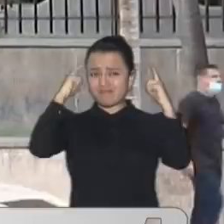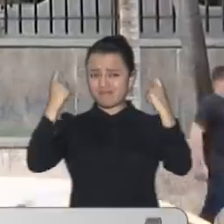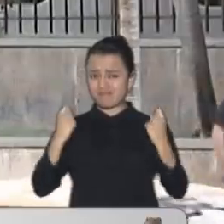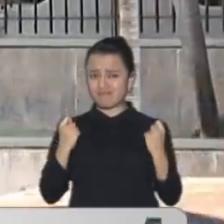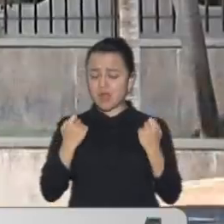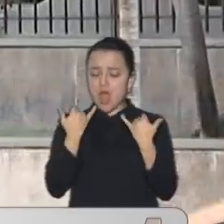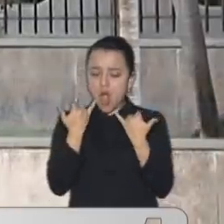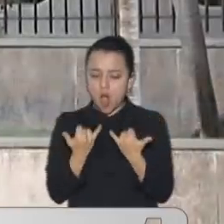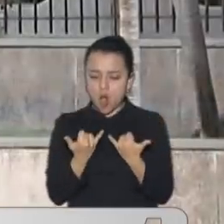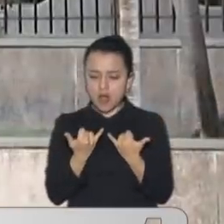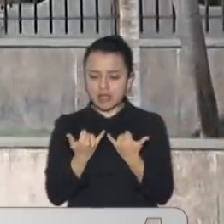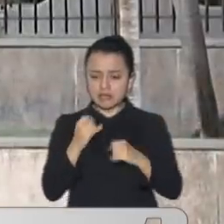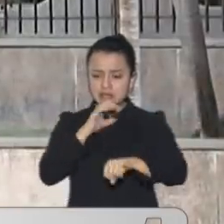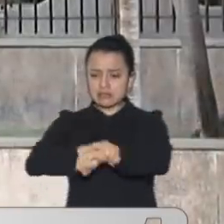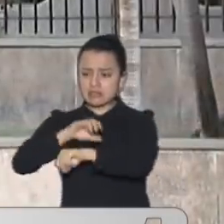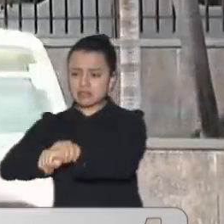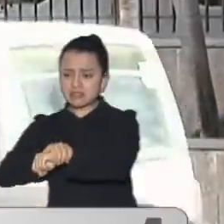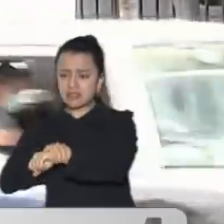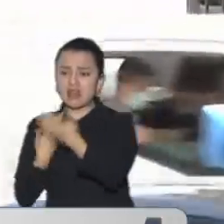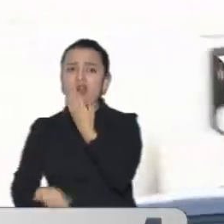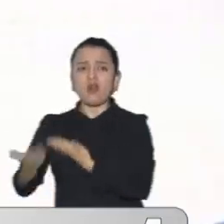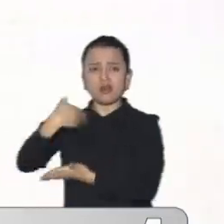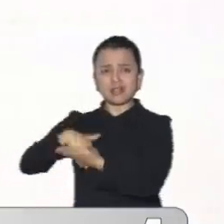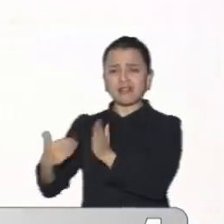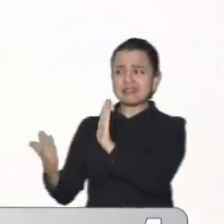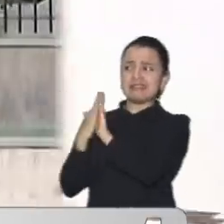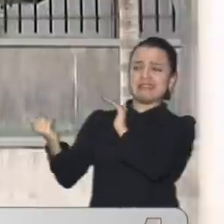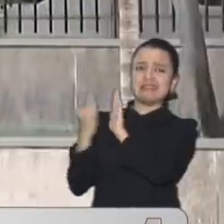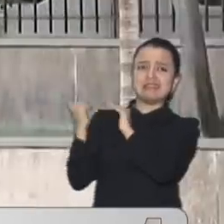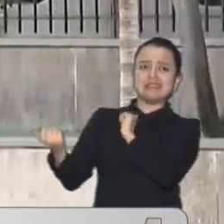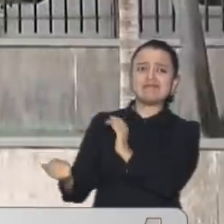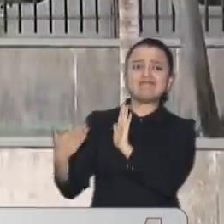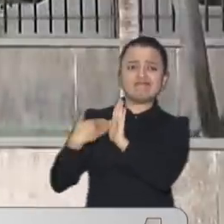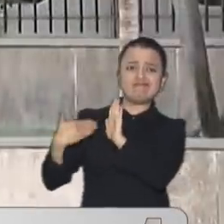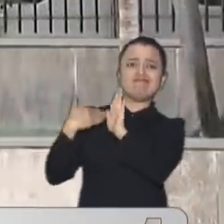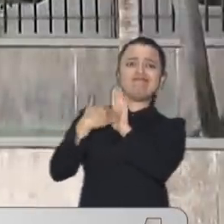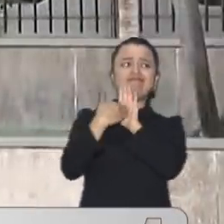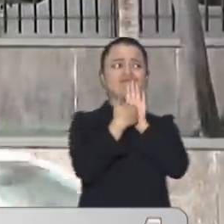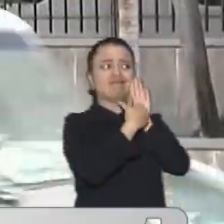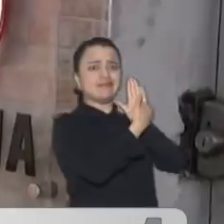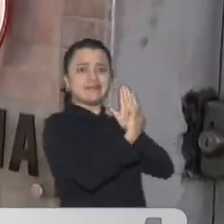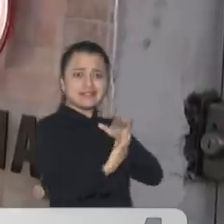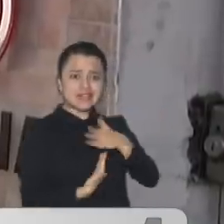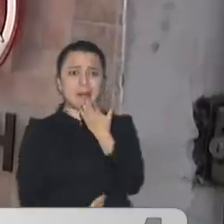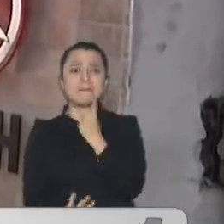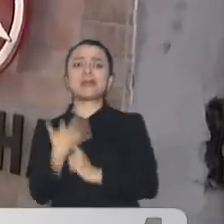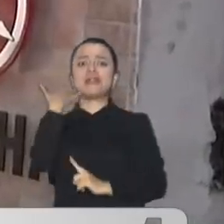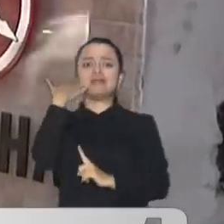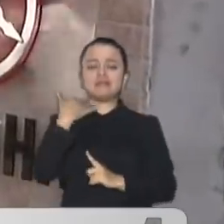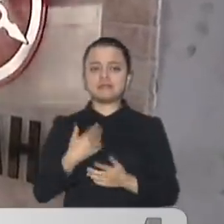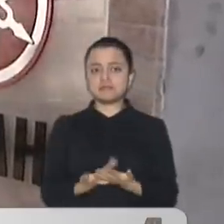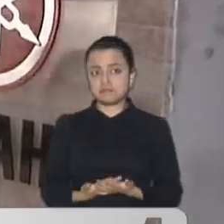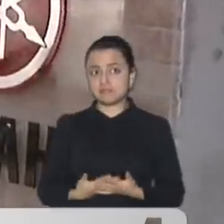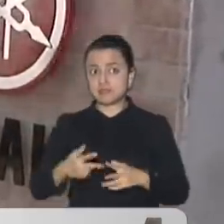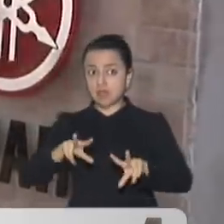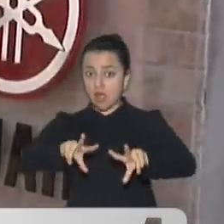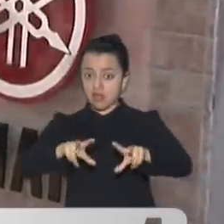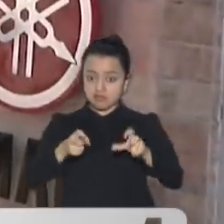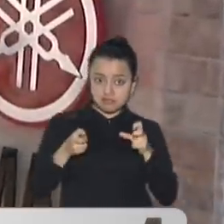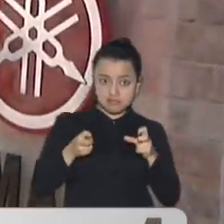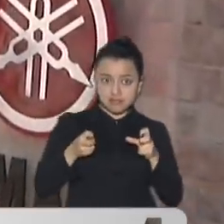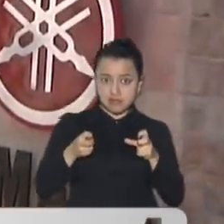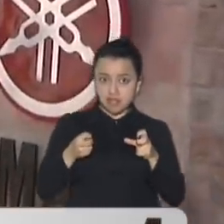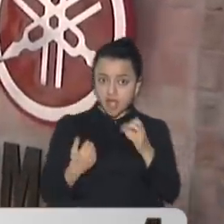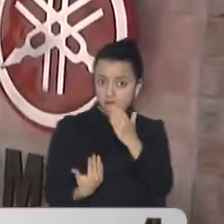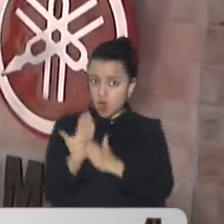capturas, temen que puedan persistir estas amenazas de otros grupos extorsionistas. La extorsión no es un cuento nuevo